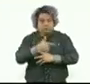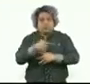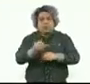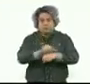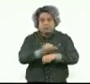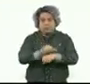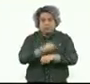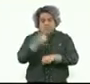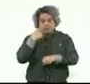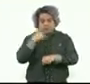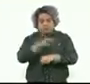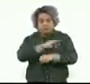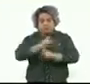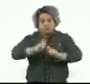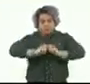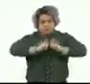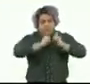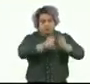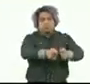móviles. Miren,